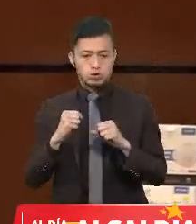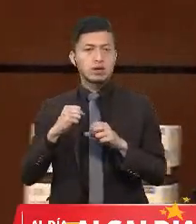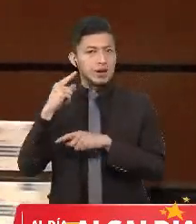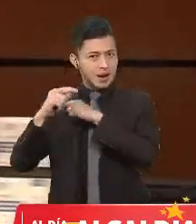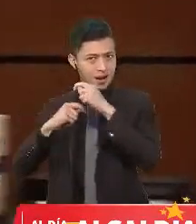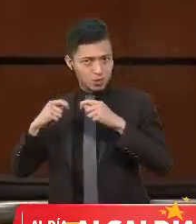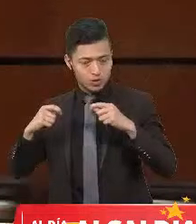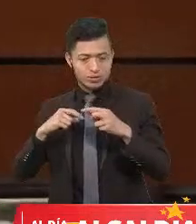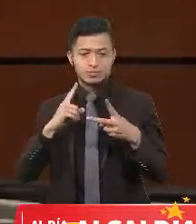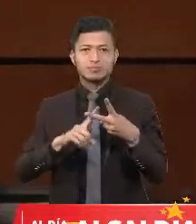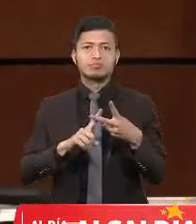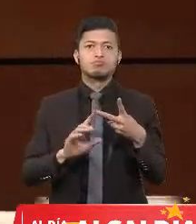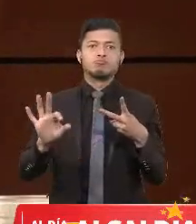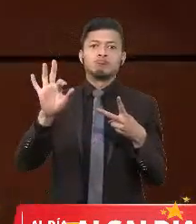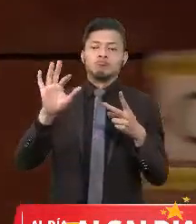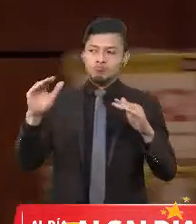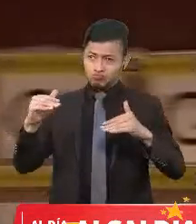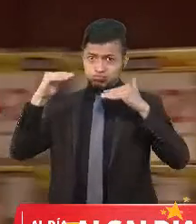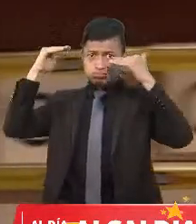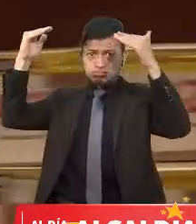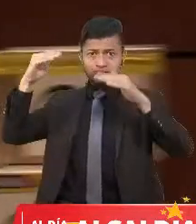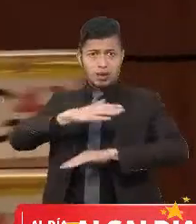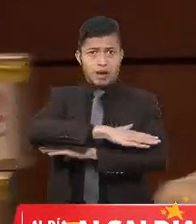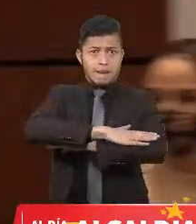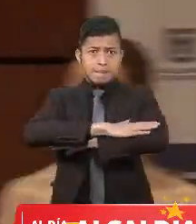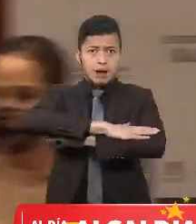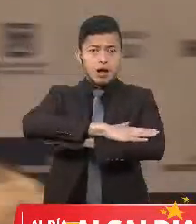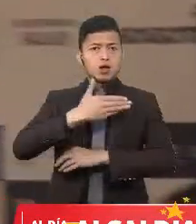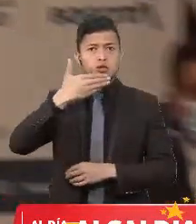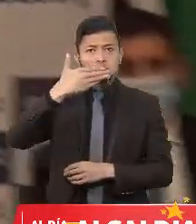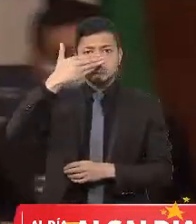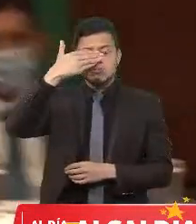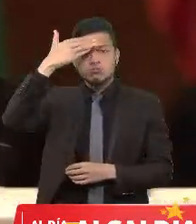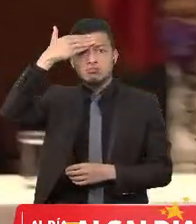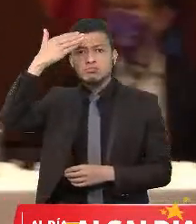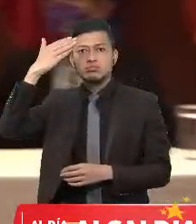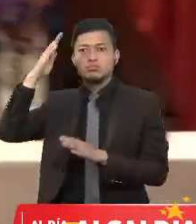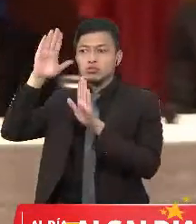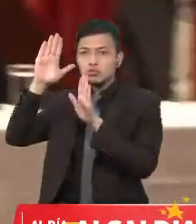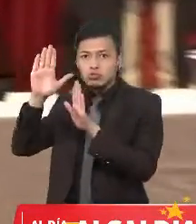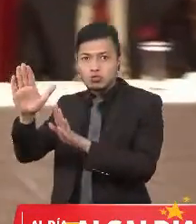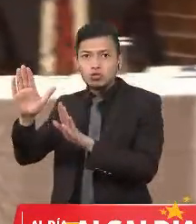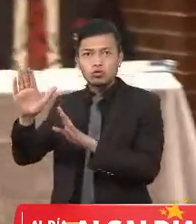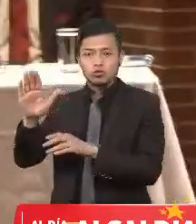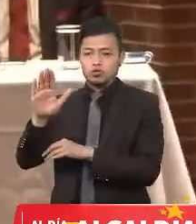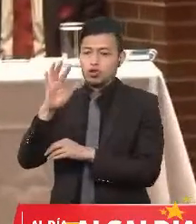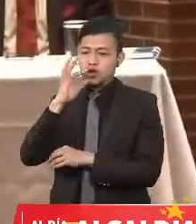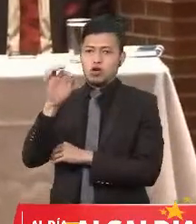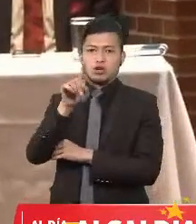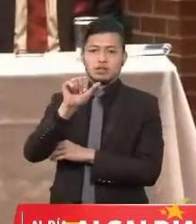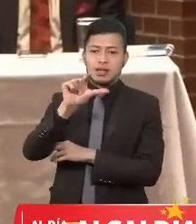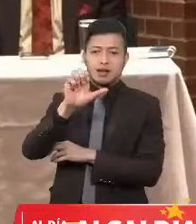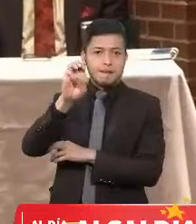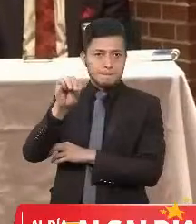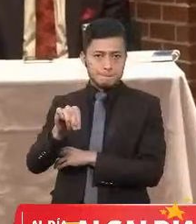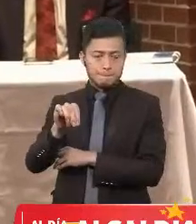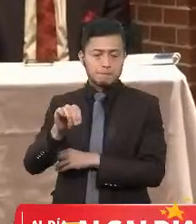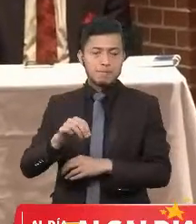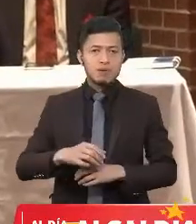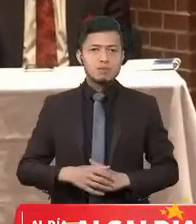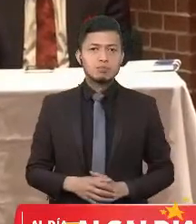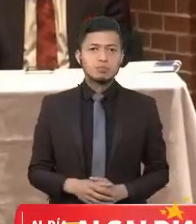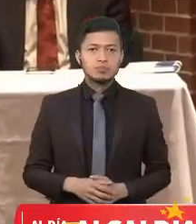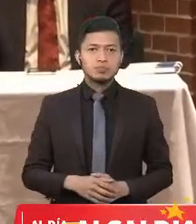López, su excelencia el embajador de los Emiratos Árabes Unidos en Colombia, el señor Salem Rashid Alouais,